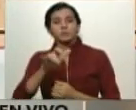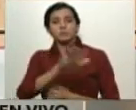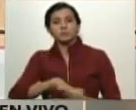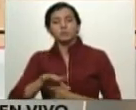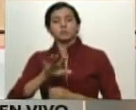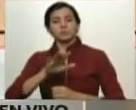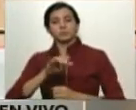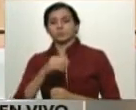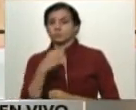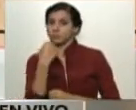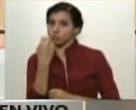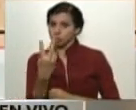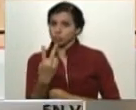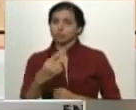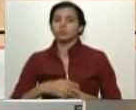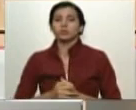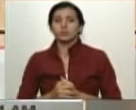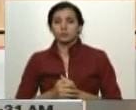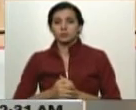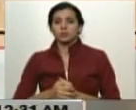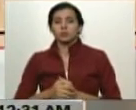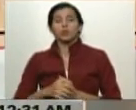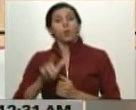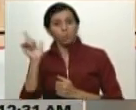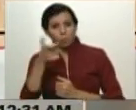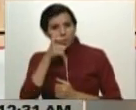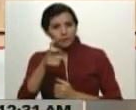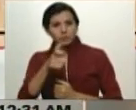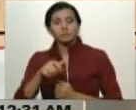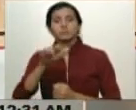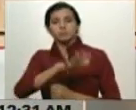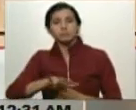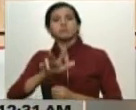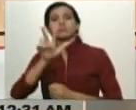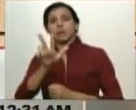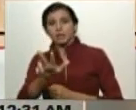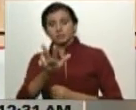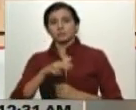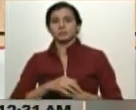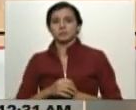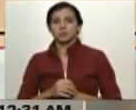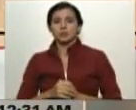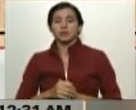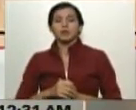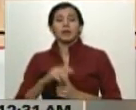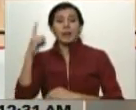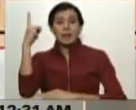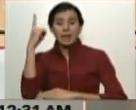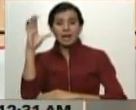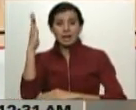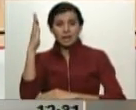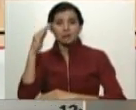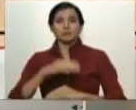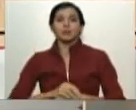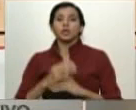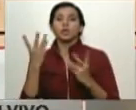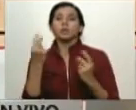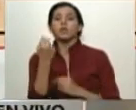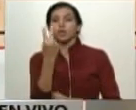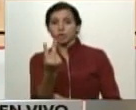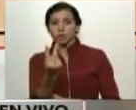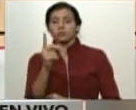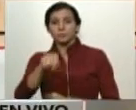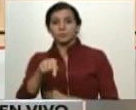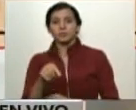circunscripción número dos, el Estado Guárico en la circunscripción número tres, el Estado Lara, la circunscripción número 2, y el